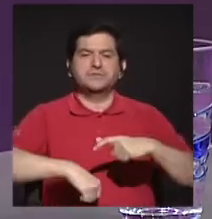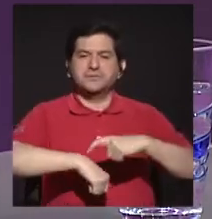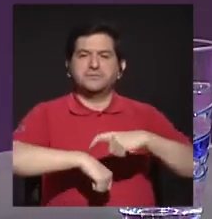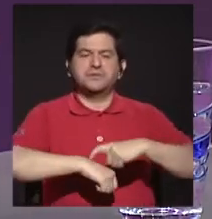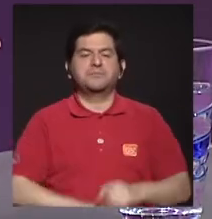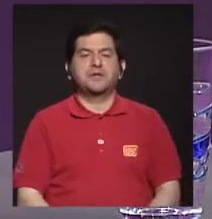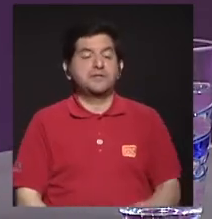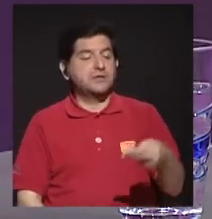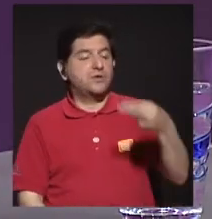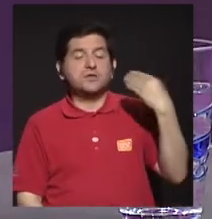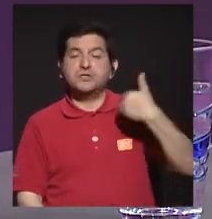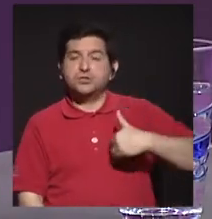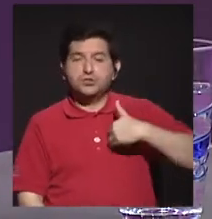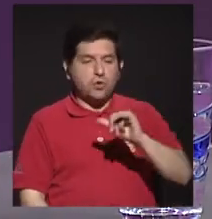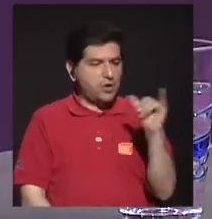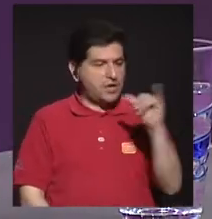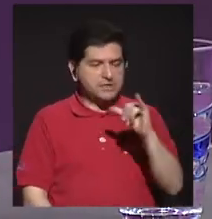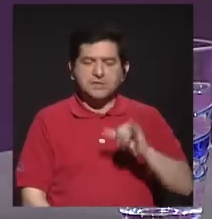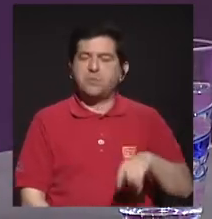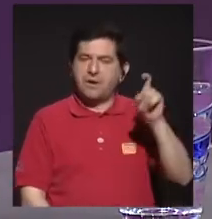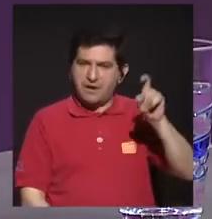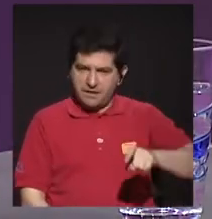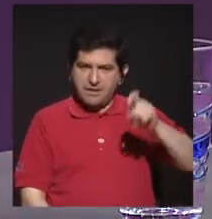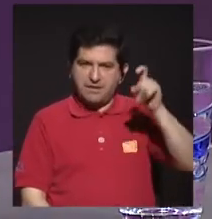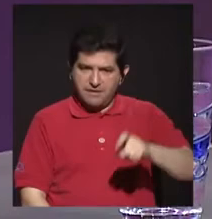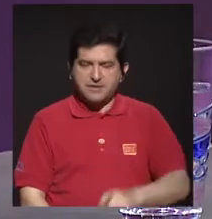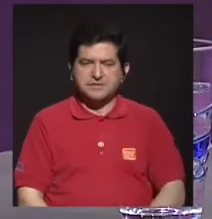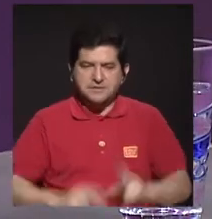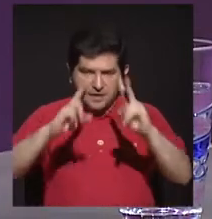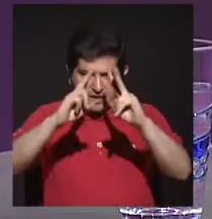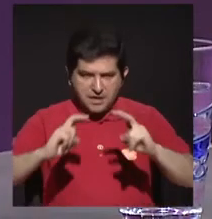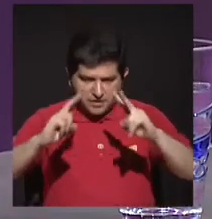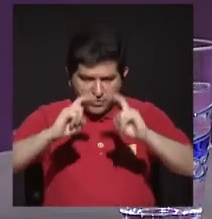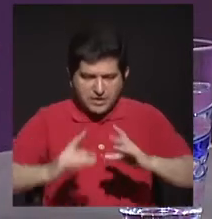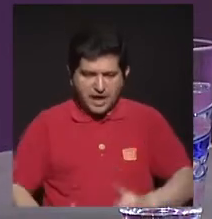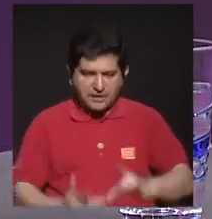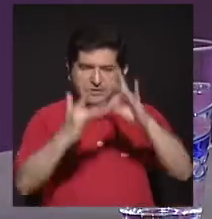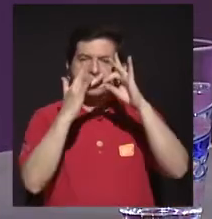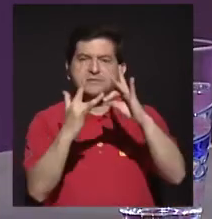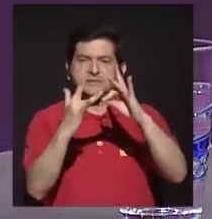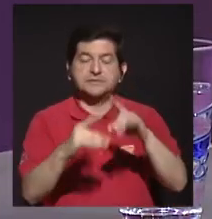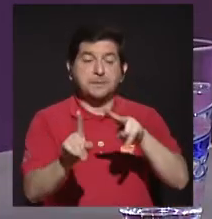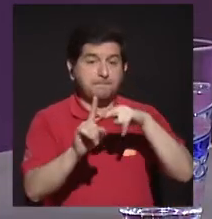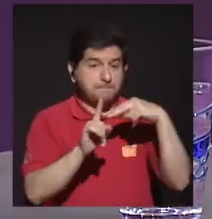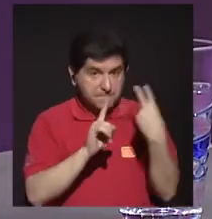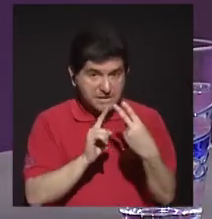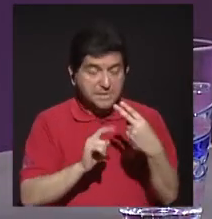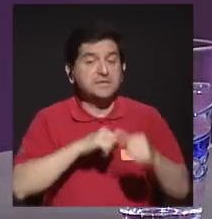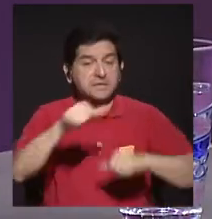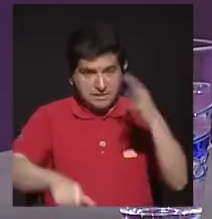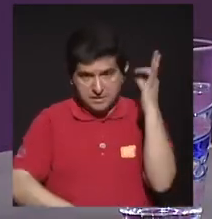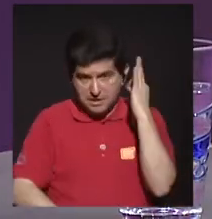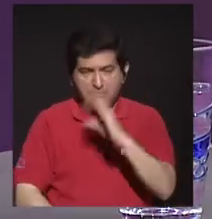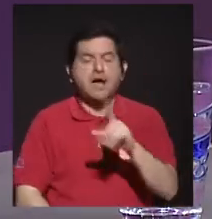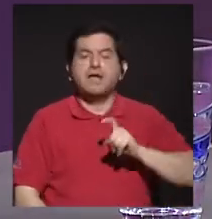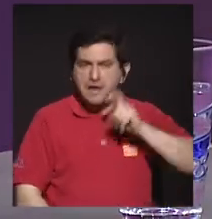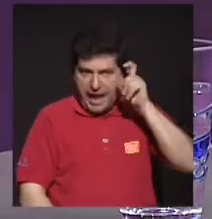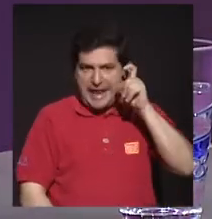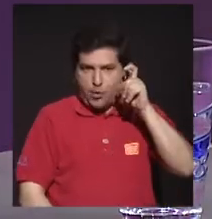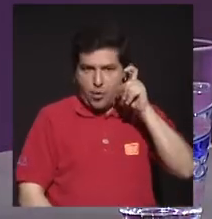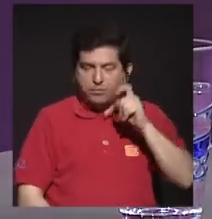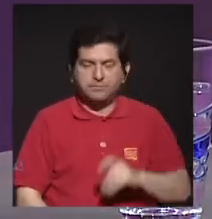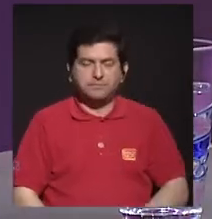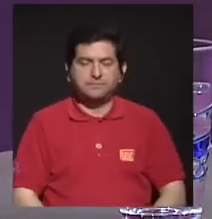que las historias de los hombres también merecían un análisis especial, uh-huh. desde una perspectiva feminista y de género, claro, también. Por